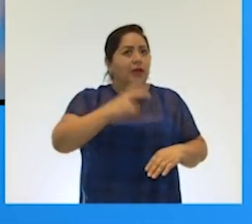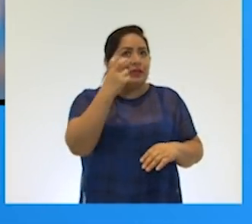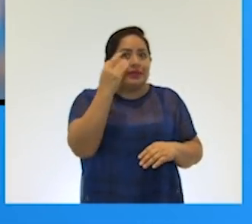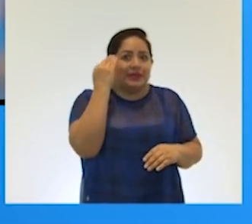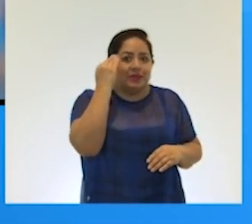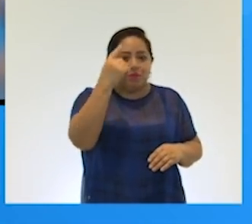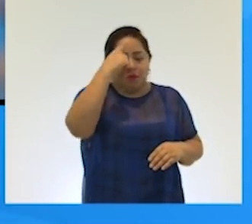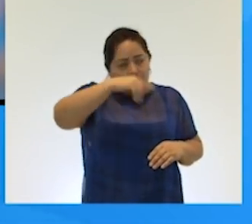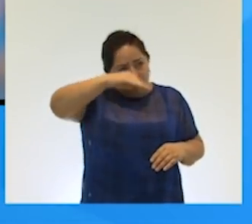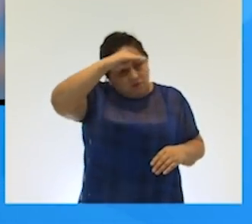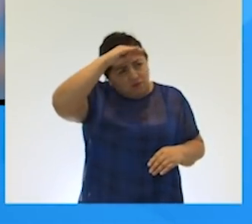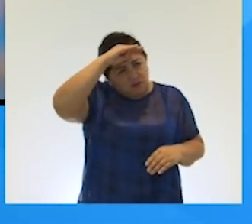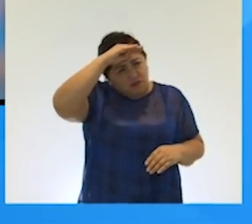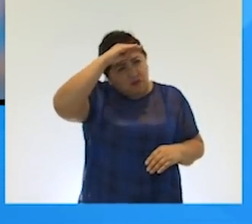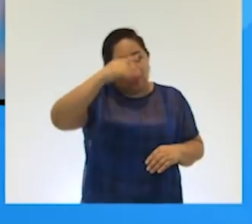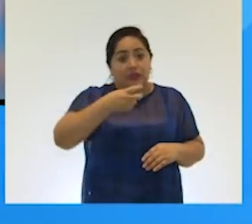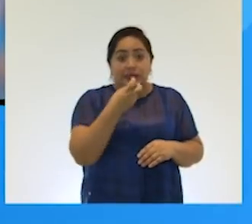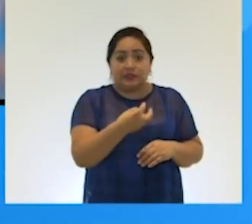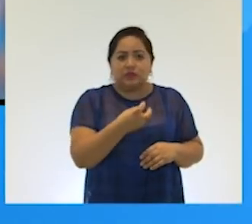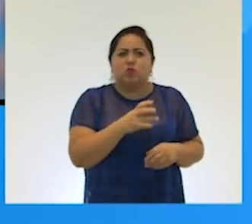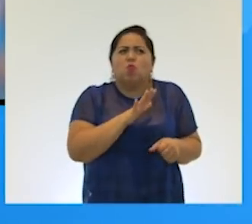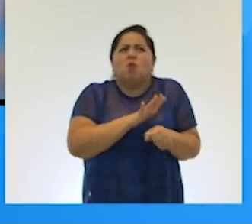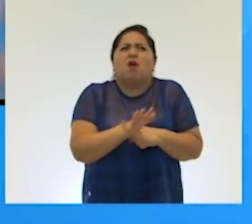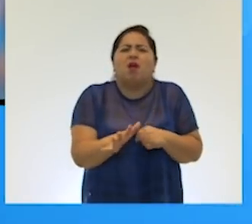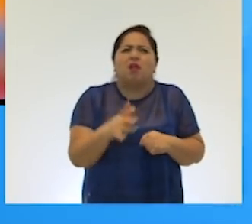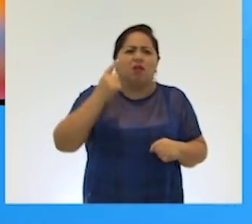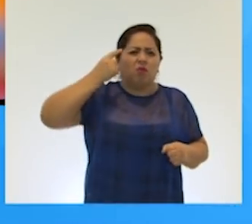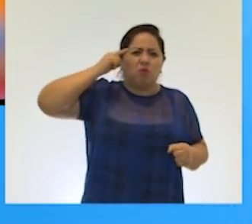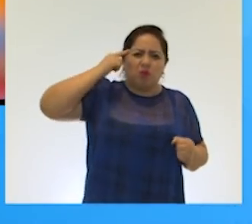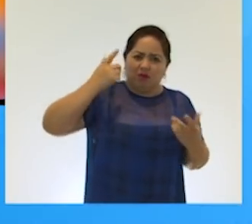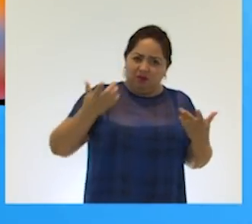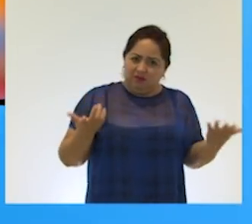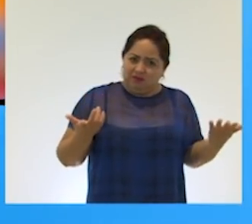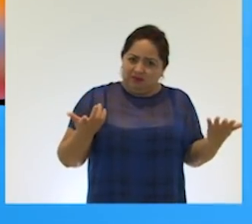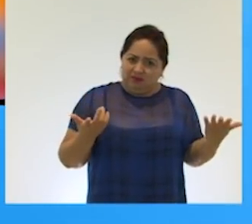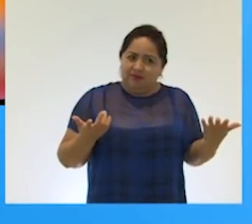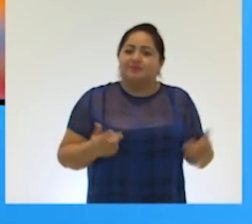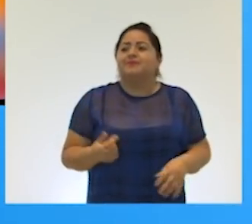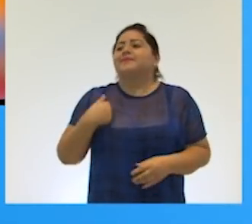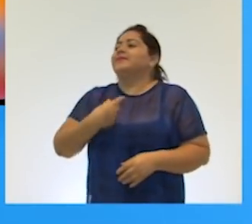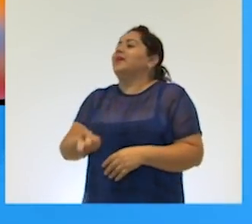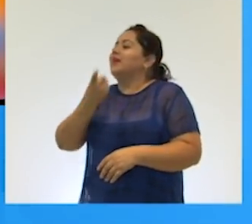tiempo para pensar por qué eso nos hizo enojar tanto. Te lo